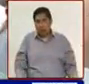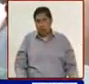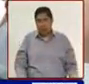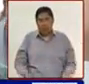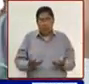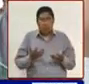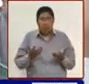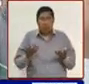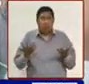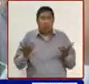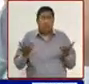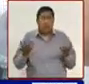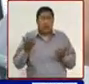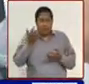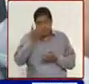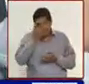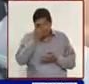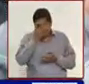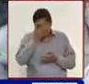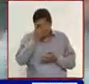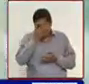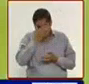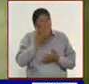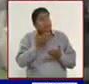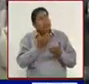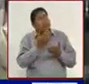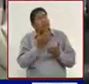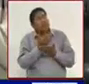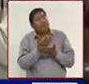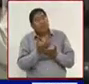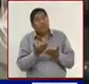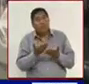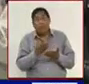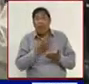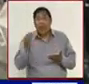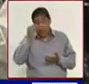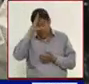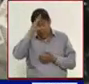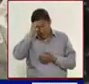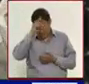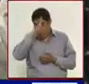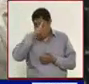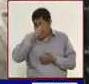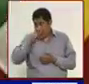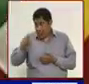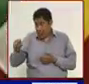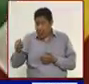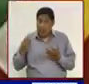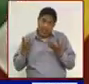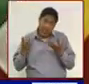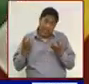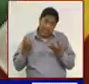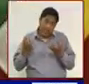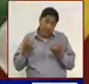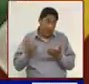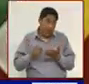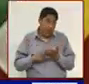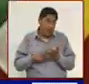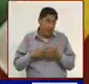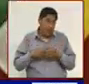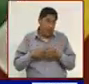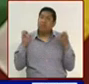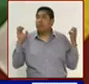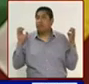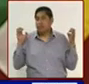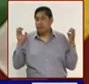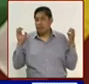todo por el todo, pero ni siquiera eso hemos recibido. Y ellos han planteado claramente de que esa es una ruptura de